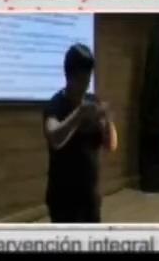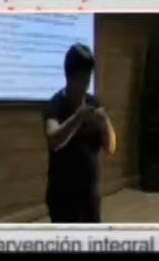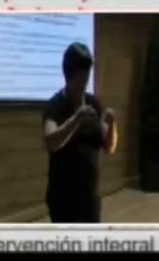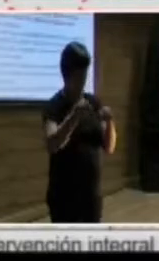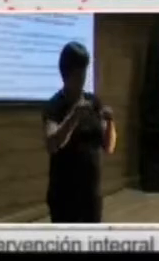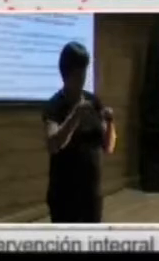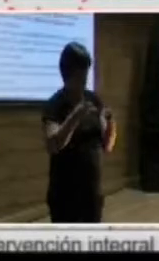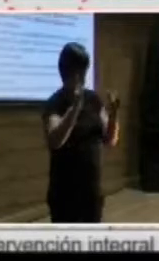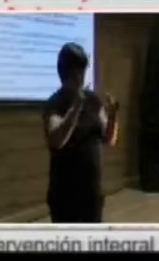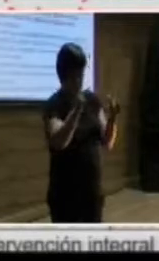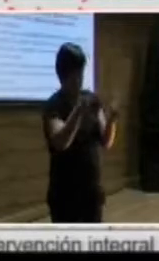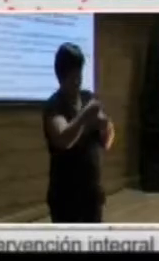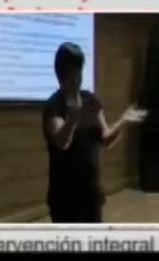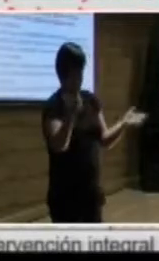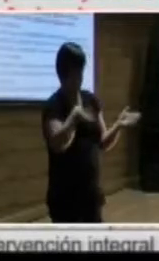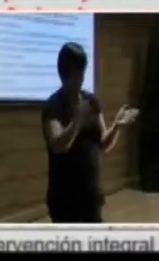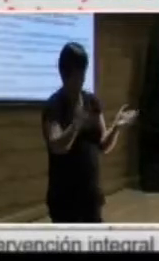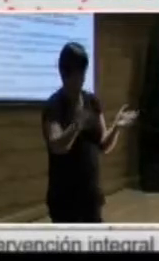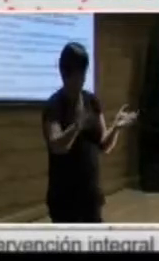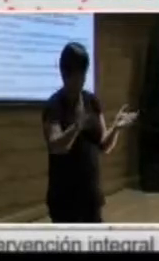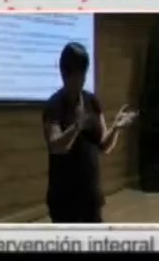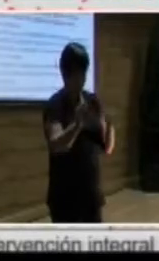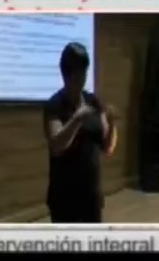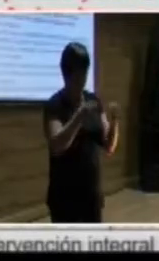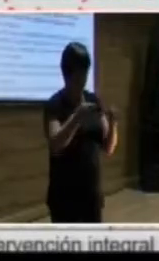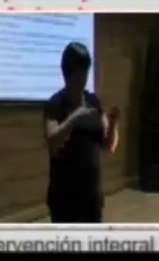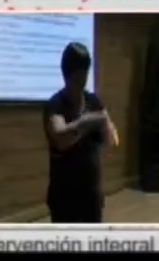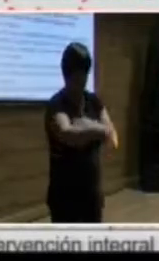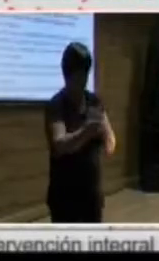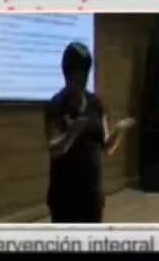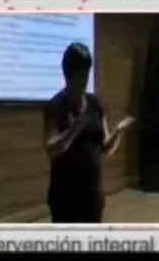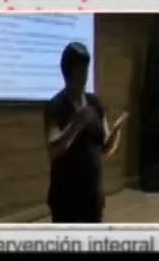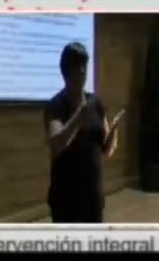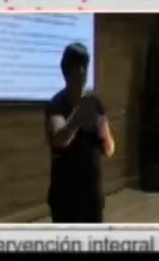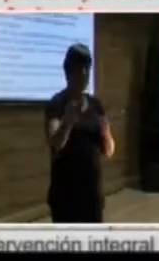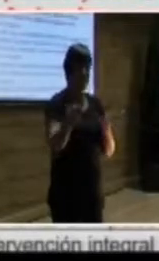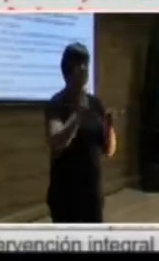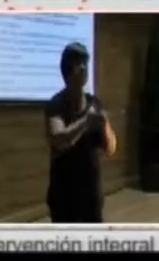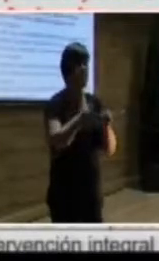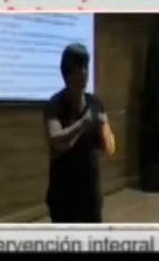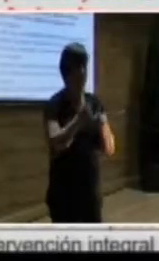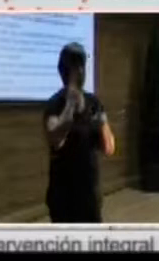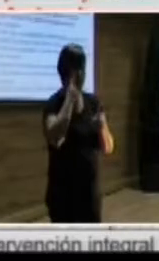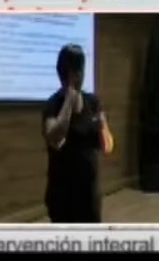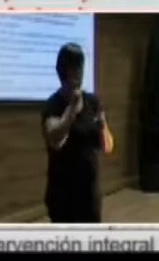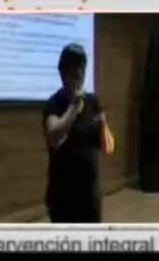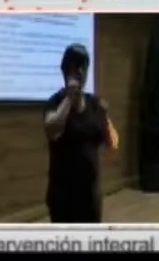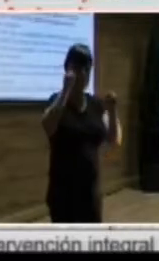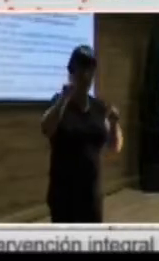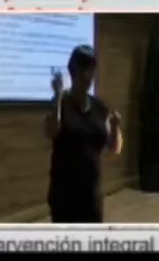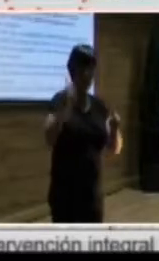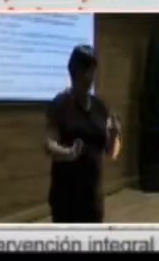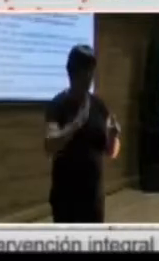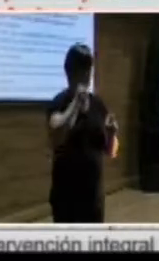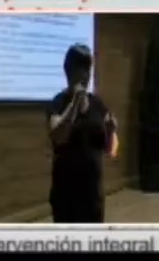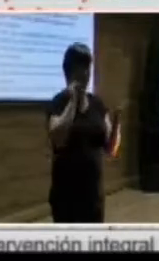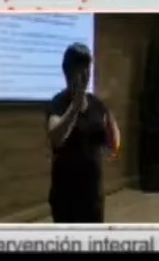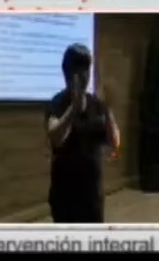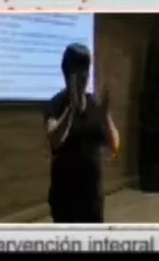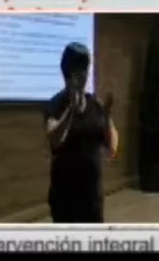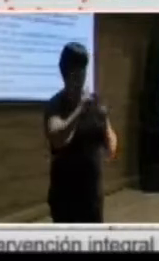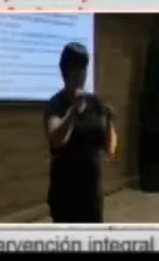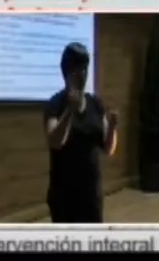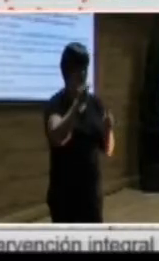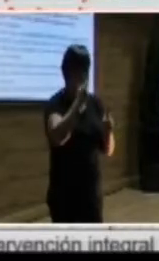todo el mundo. Habrá que enseñar a los profesionales a prescribir las terapias no farmacológicas, habrá que hacer evaluaciones